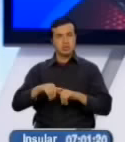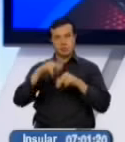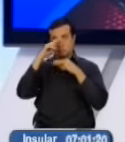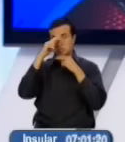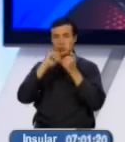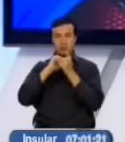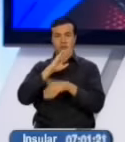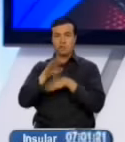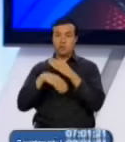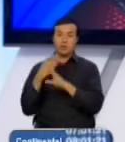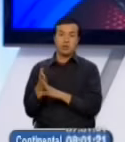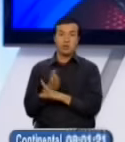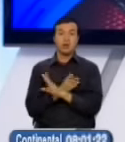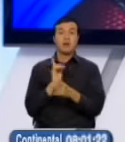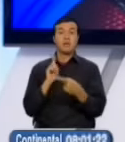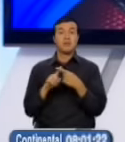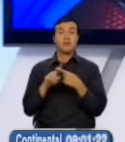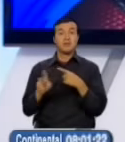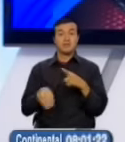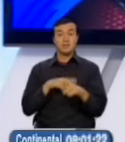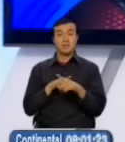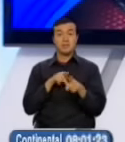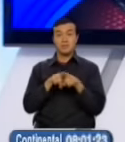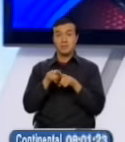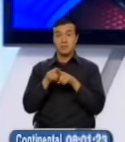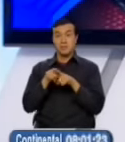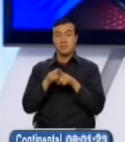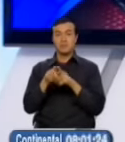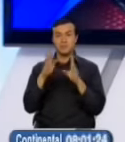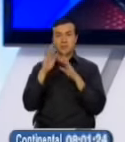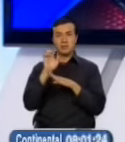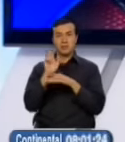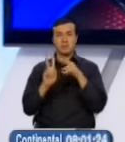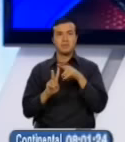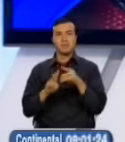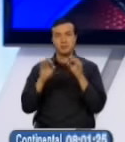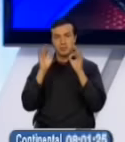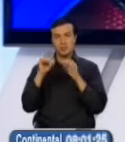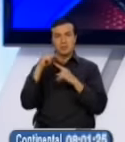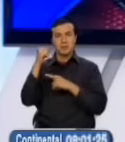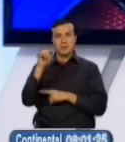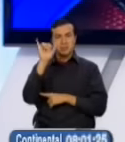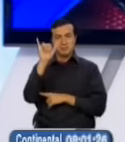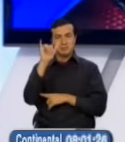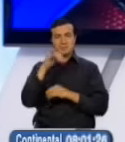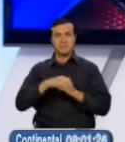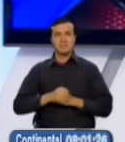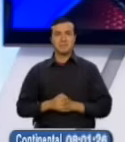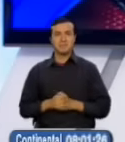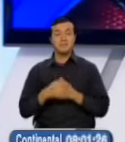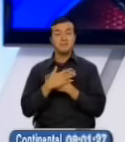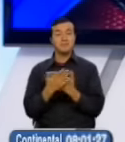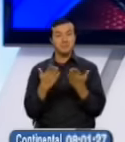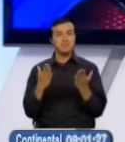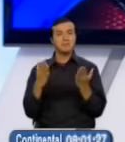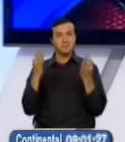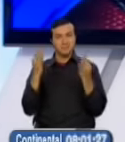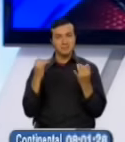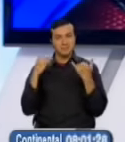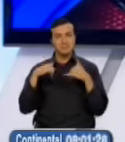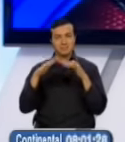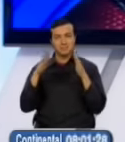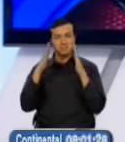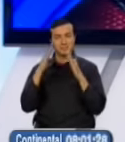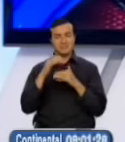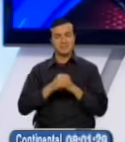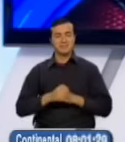toda la previa del Campeonato Nacional y los partidos que tendremos aquí en la señal de Ecuador TV el próximo sábado. Ustedes en el cierre también, Vanessa y Abraham.